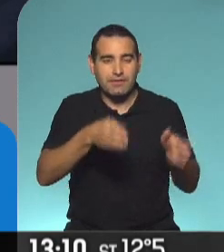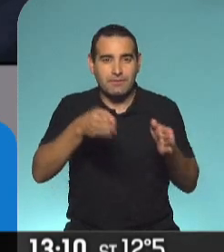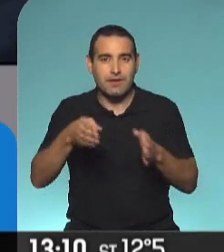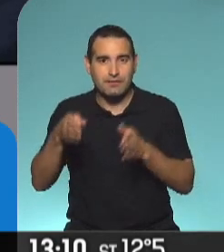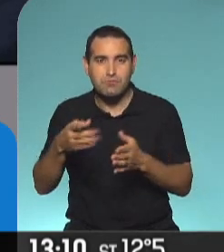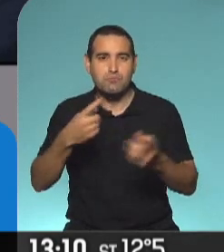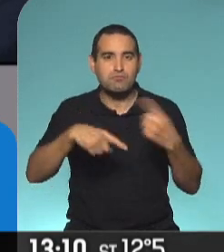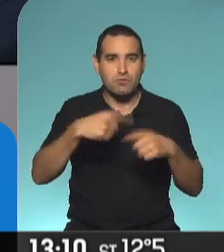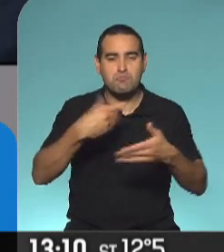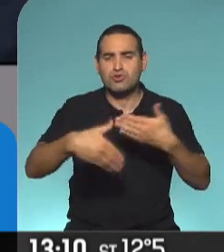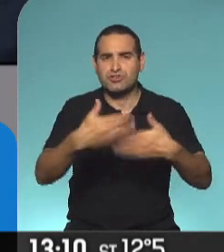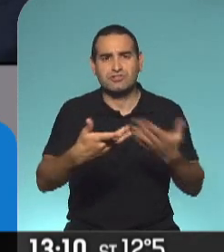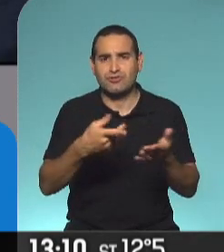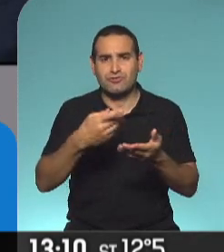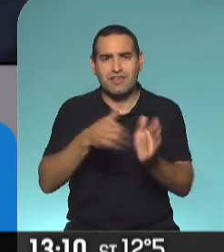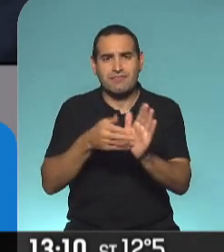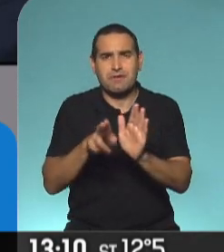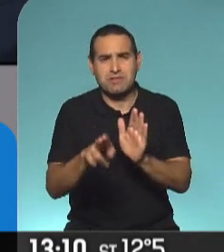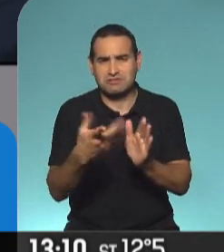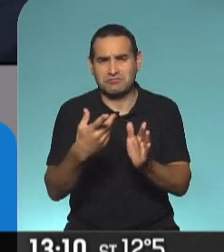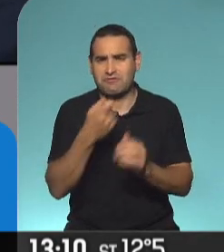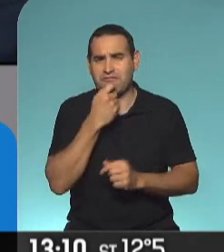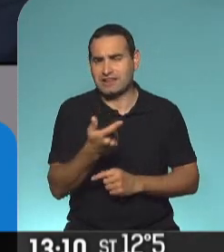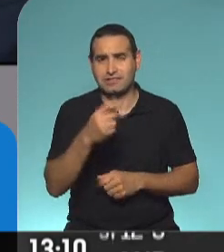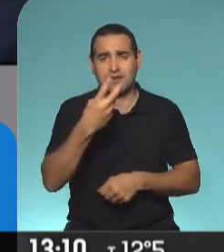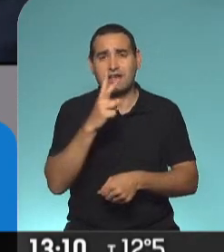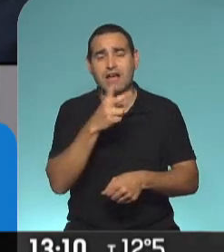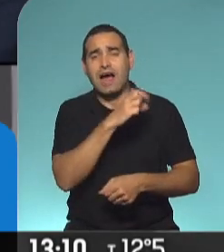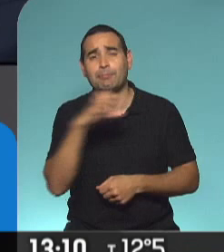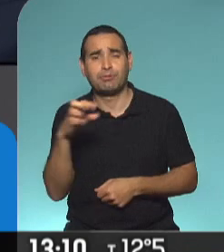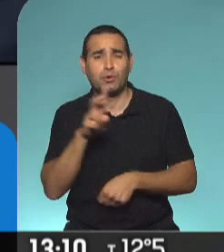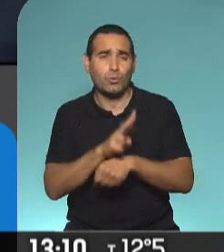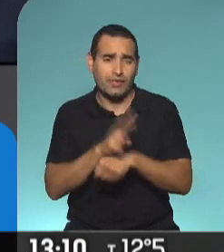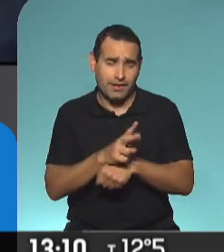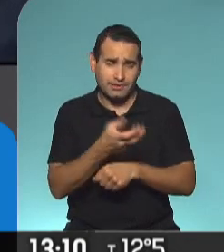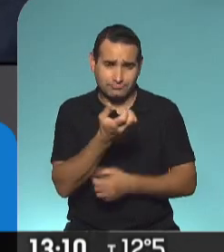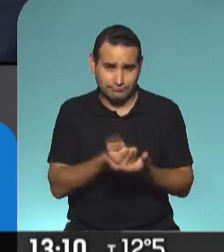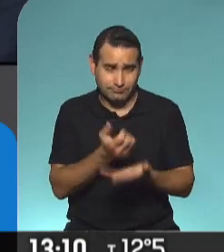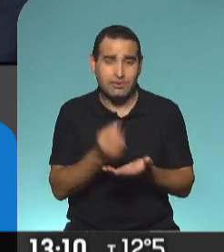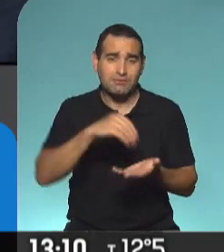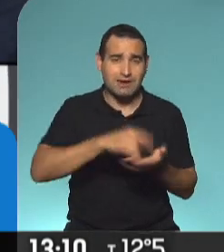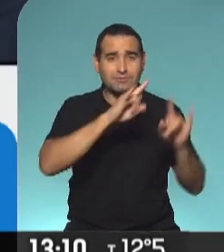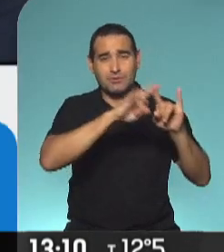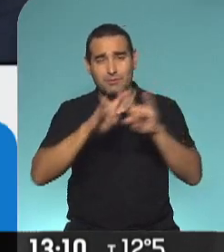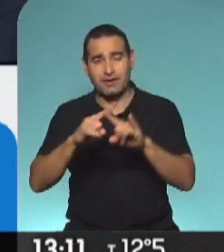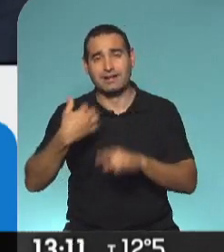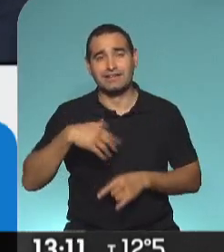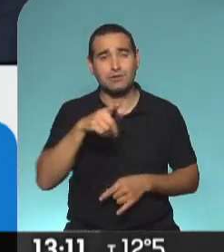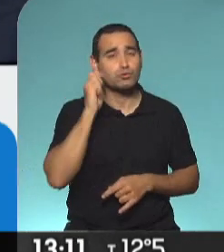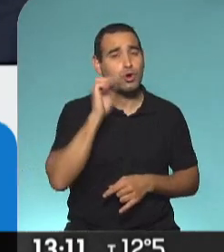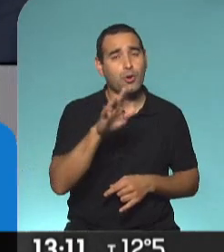los procesos y hoy es bastante sencillo poder acceder a través de la aplicación cuidar por sobre todas las cosas pero también a través de la página argentina.com